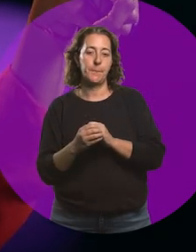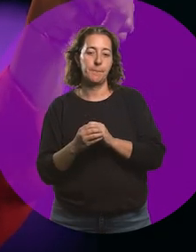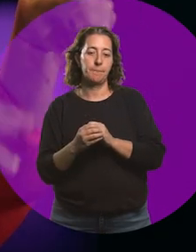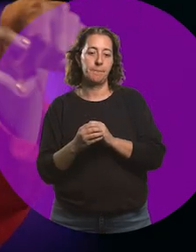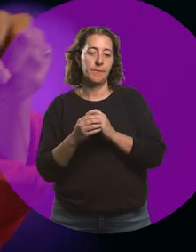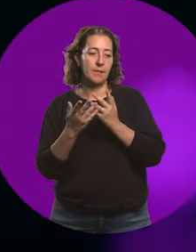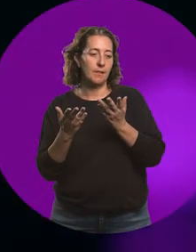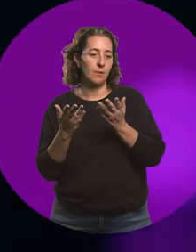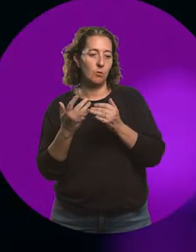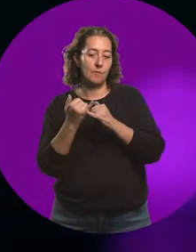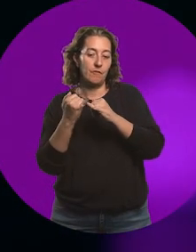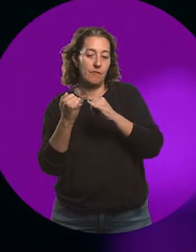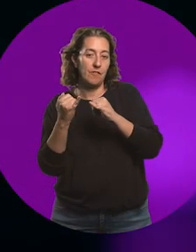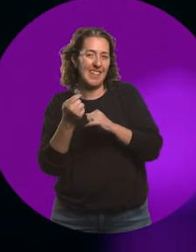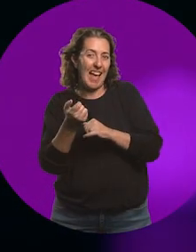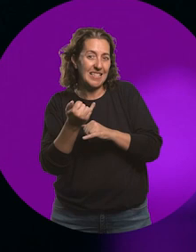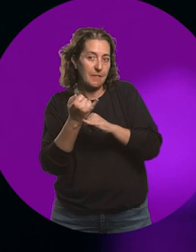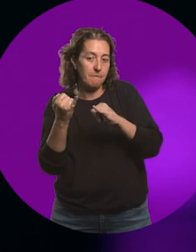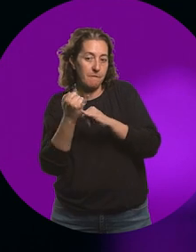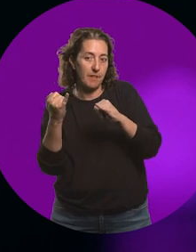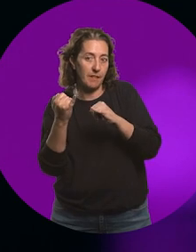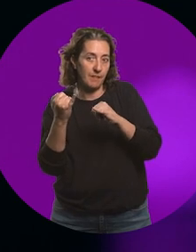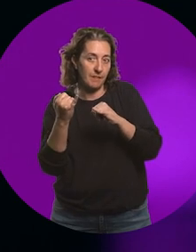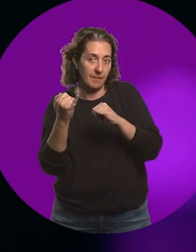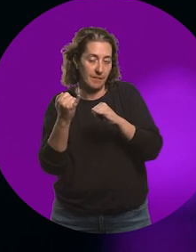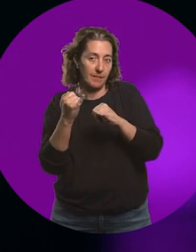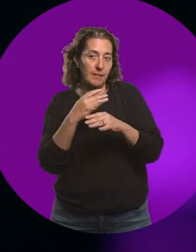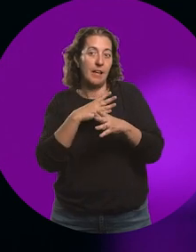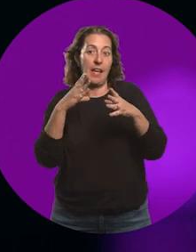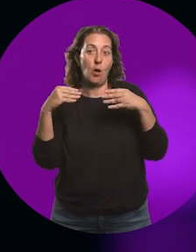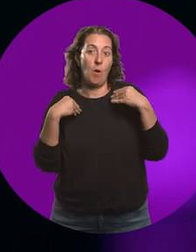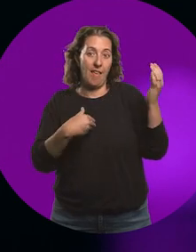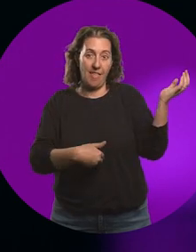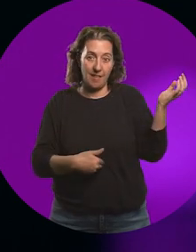y cuando estaba por terminar la formación de la escuela de danza,